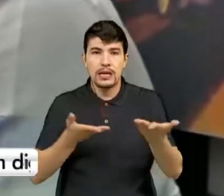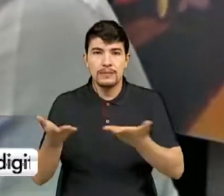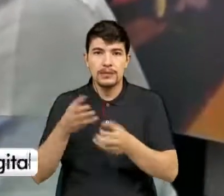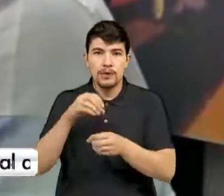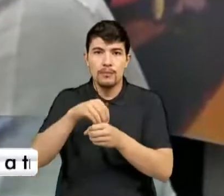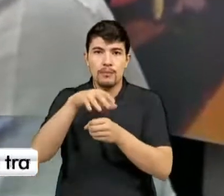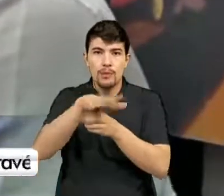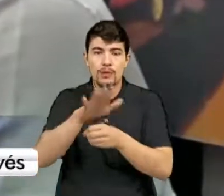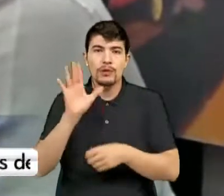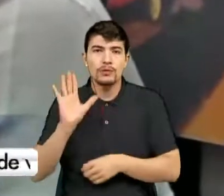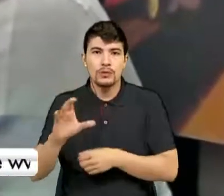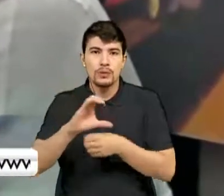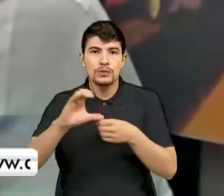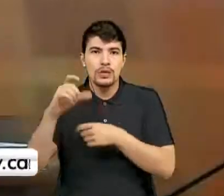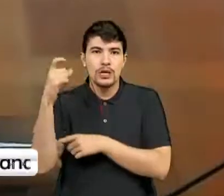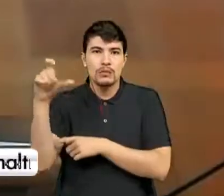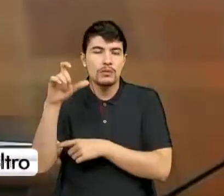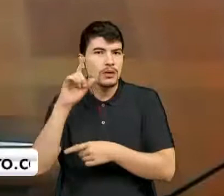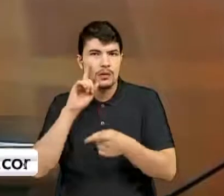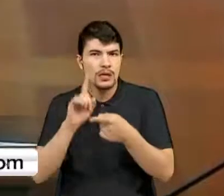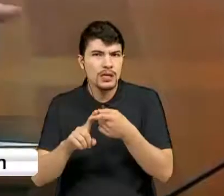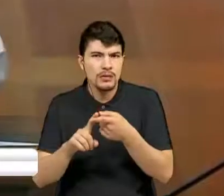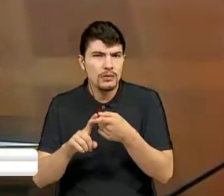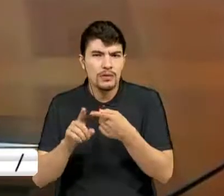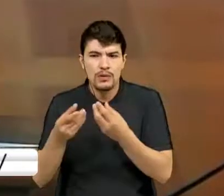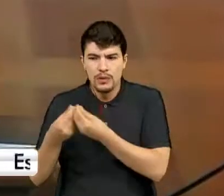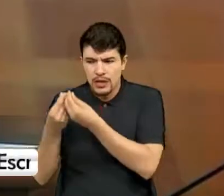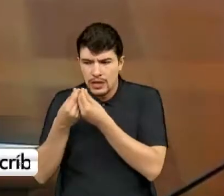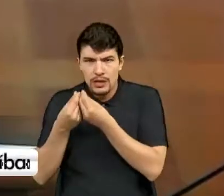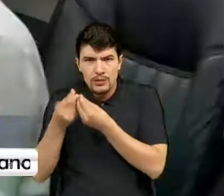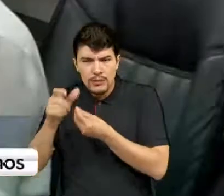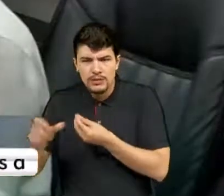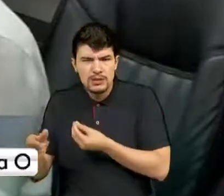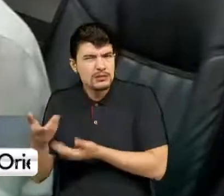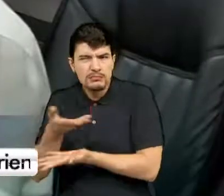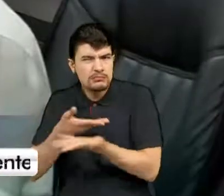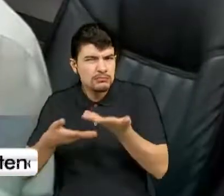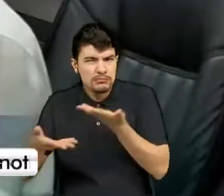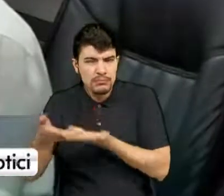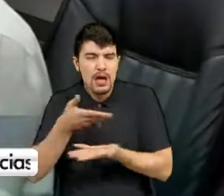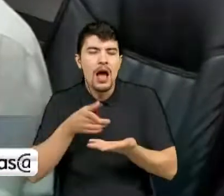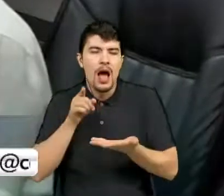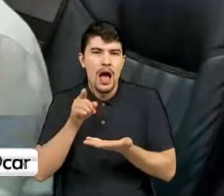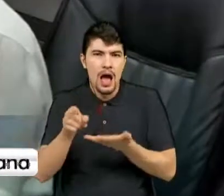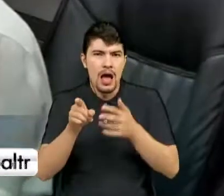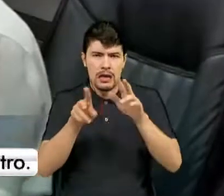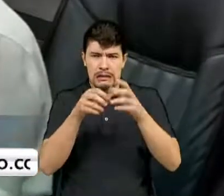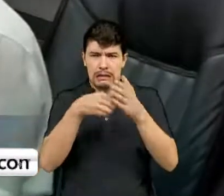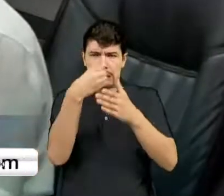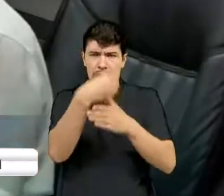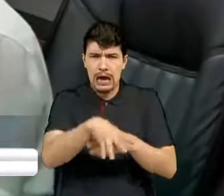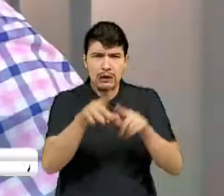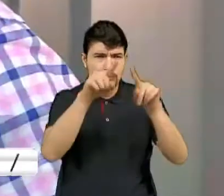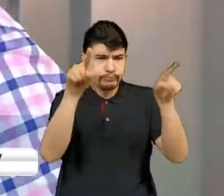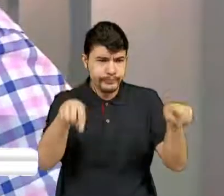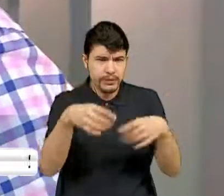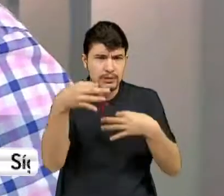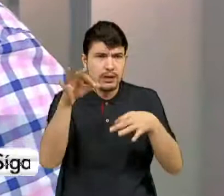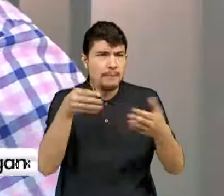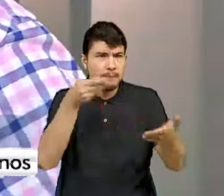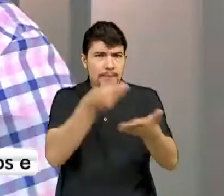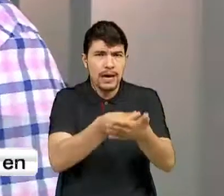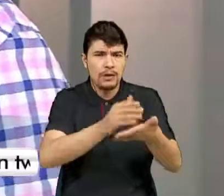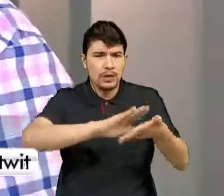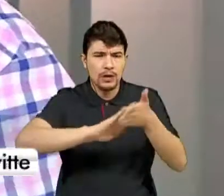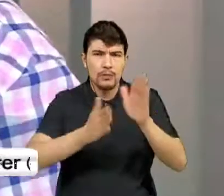la Ciudad de Cúcuta. Esto, como aseguran los concejales, para hablar acerca de los altos costos que se vienen presentando en las facturas de energía.